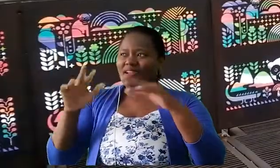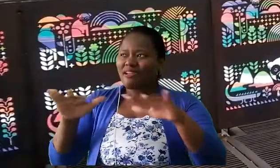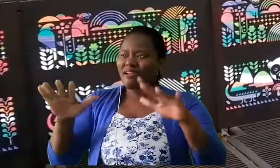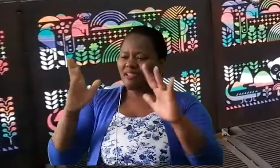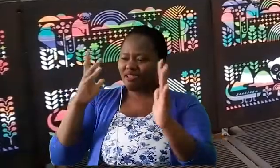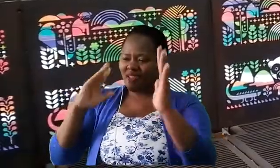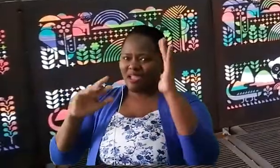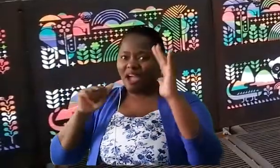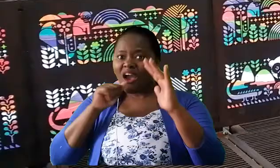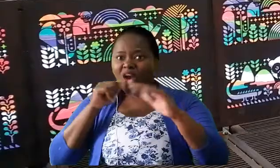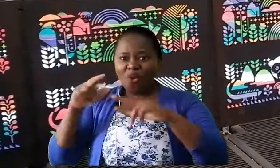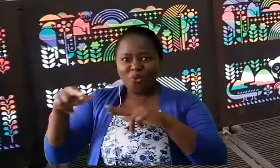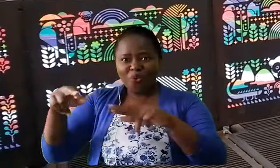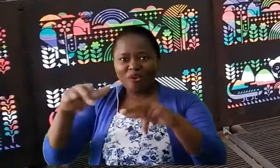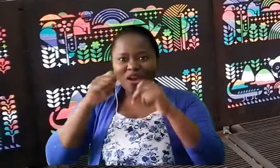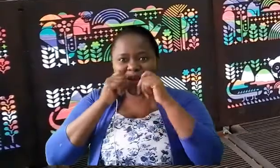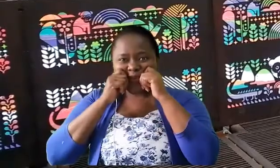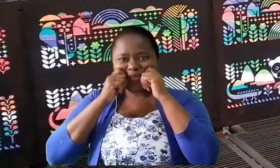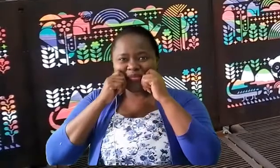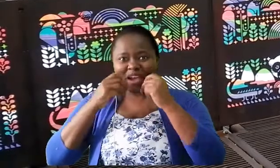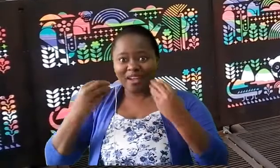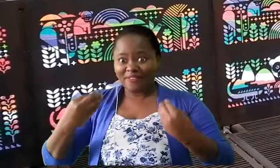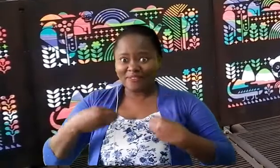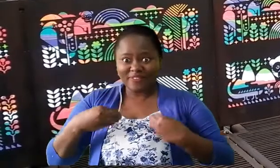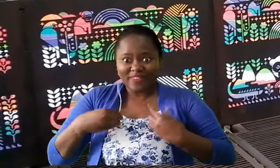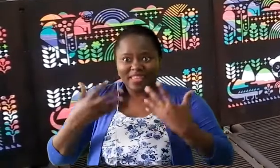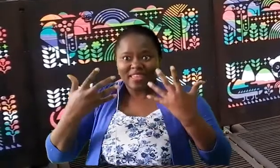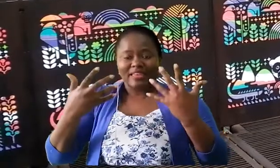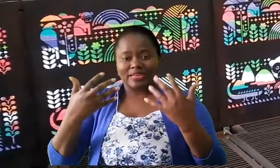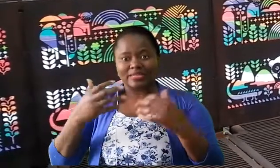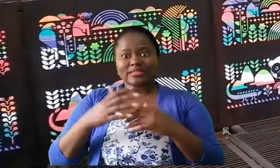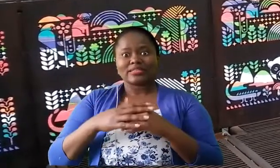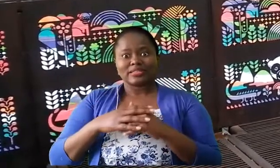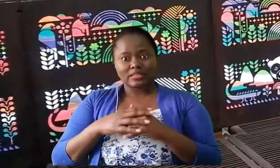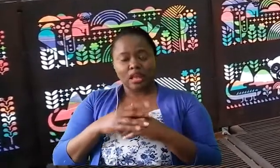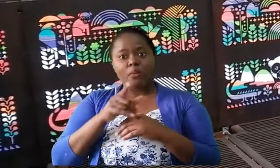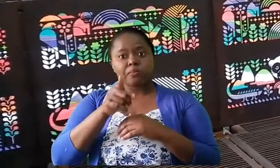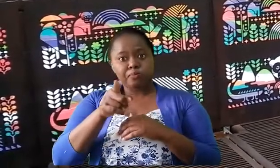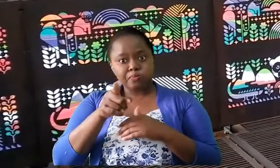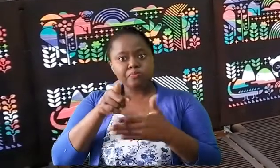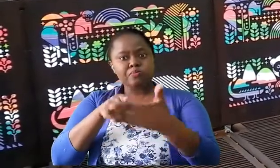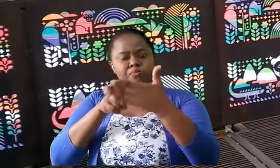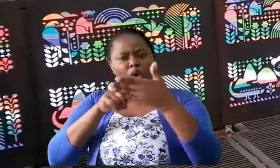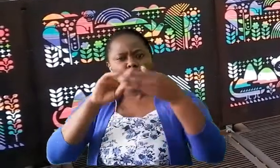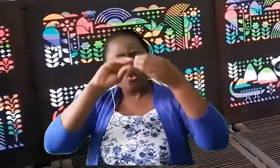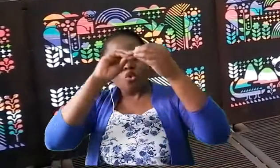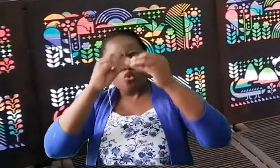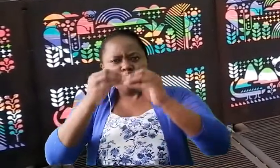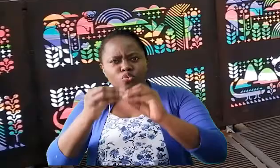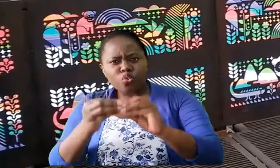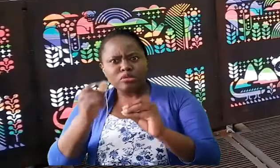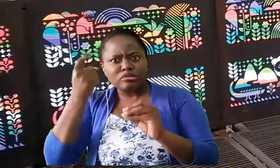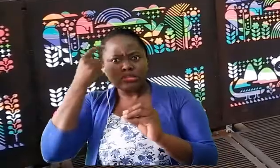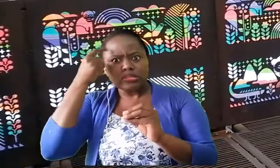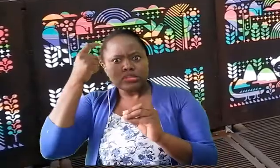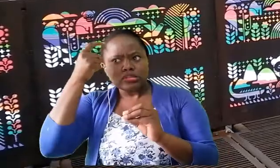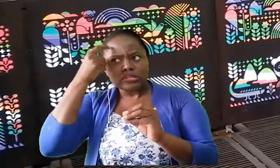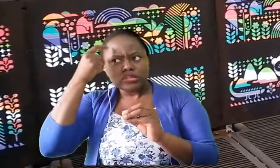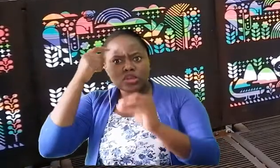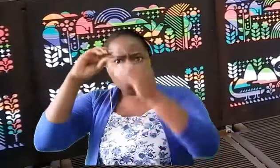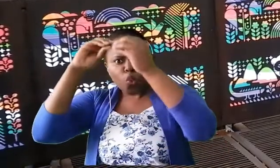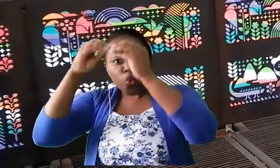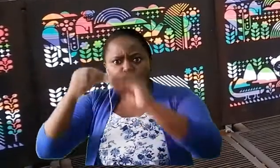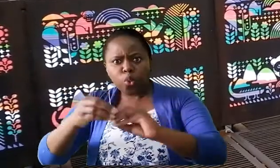y encuentra indicios de un diseño inteligente. Es decir, los científicos